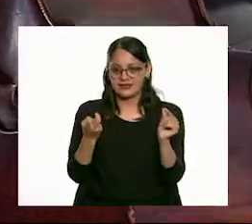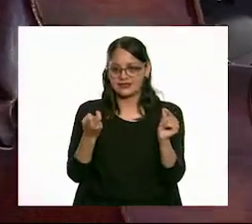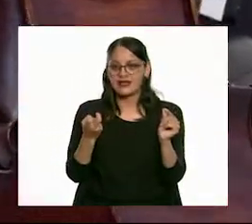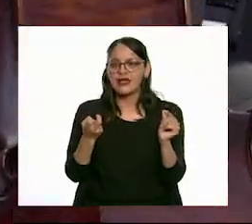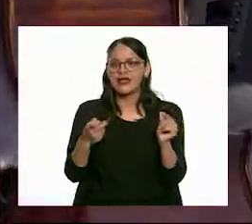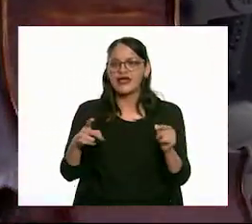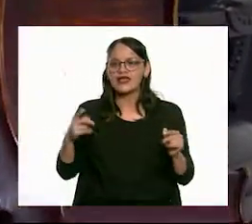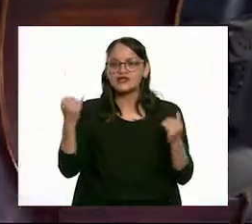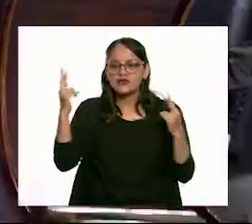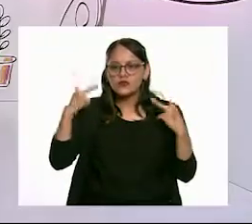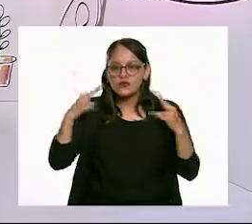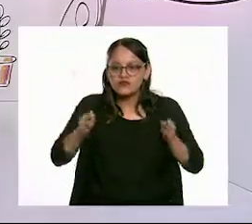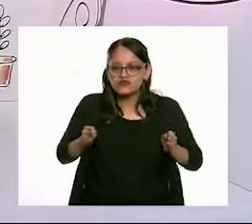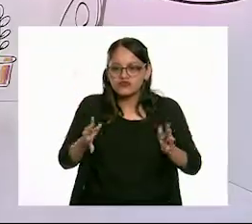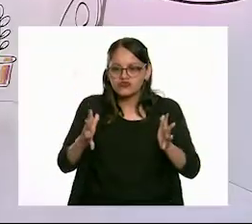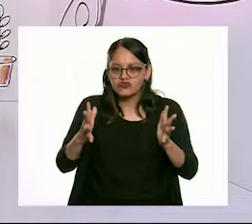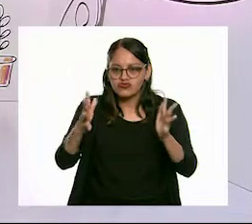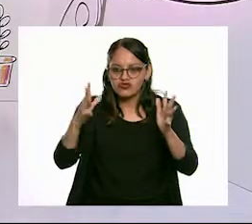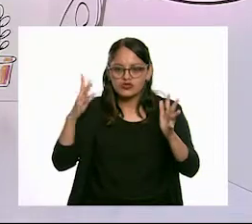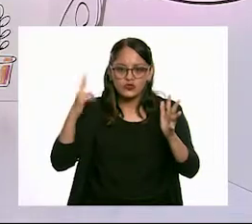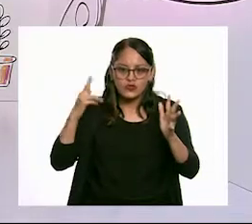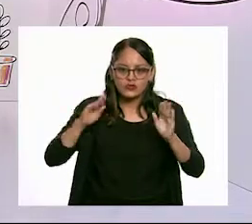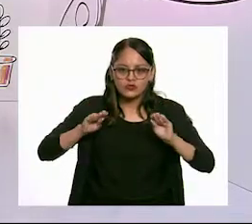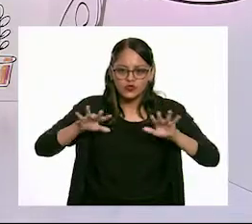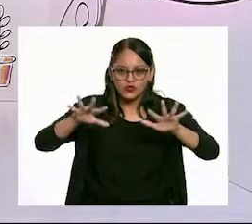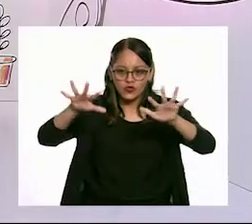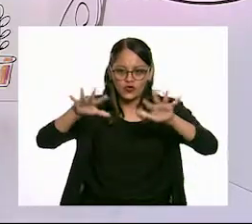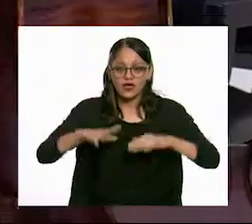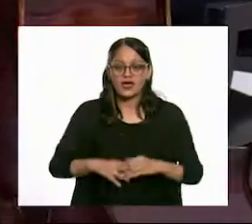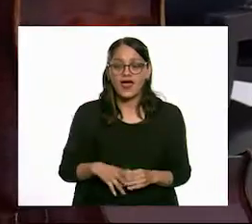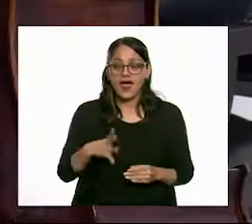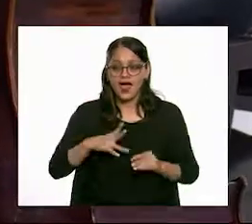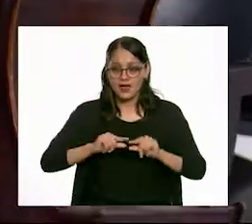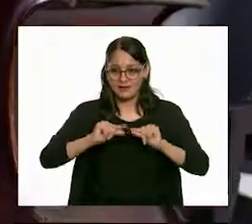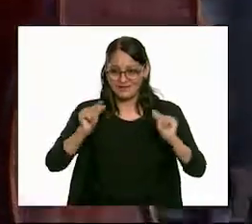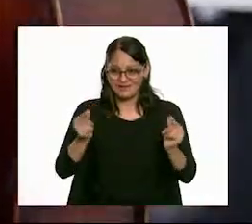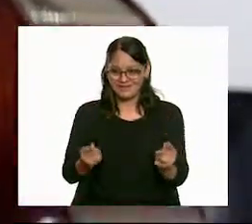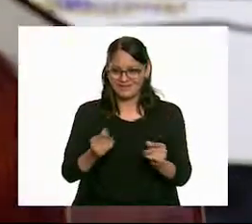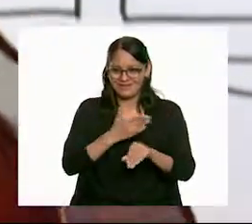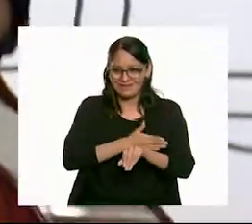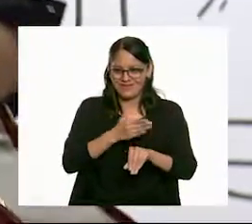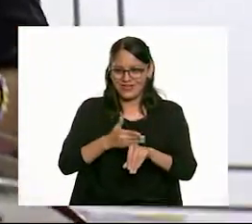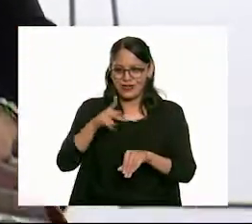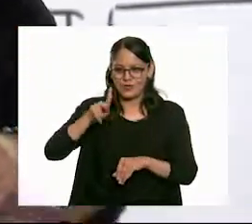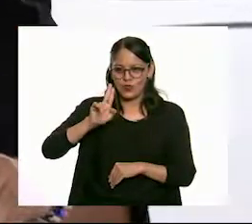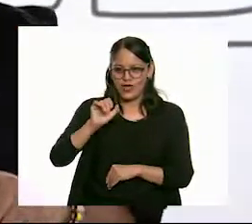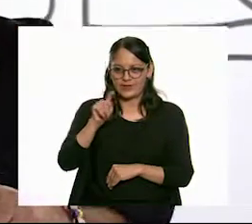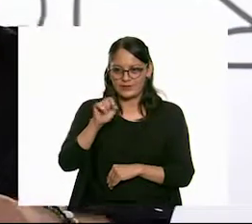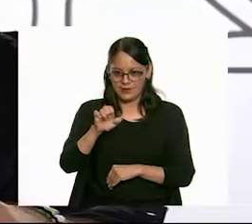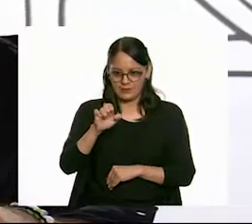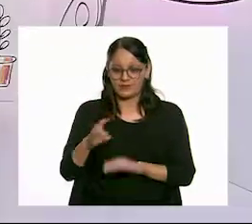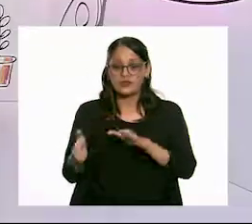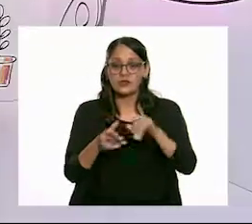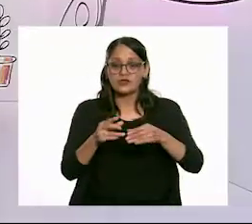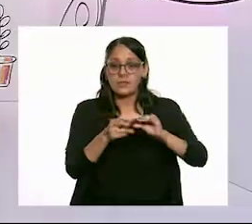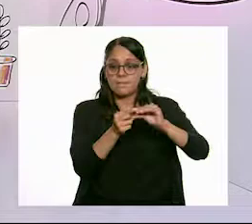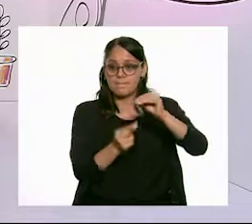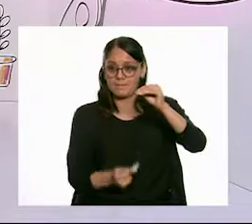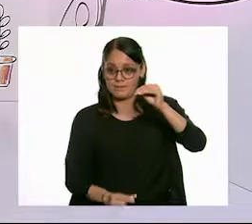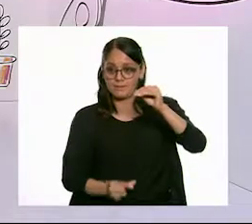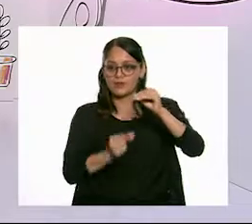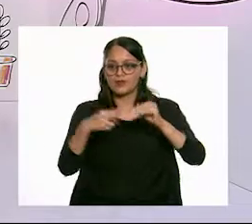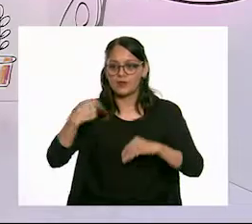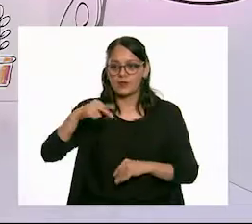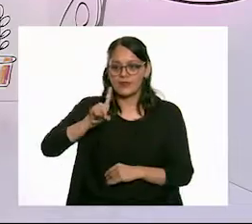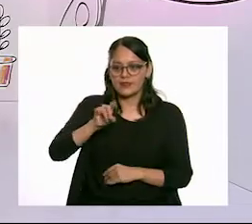por donde sale el sonido, está el puente, esta madera muy larga se llama diapasón, este es